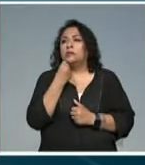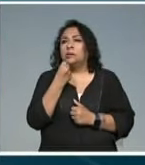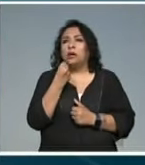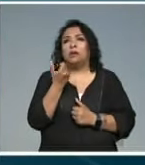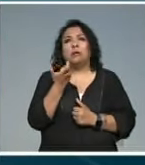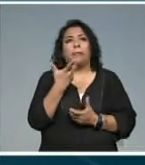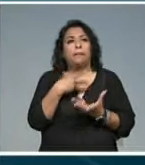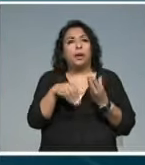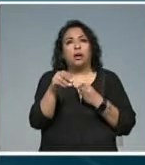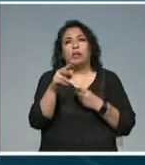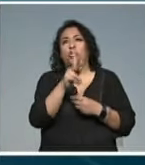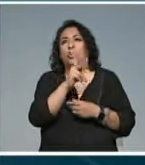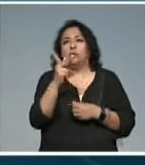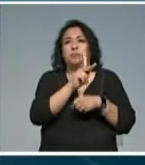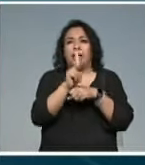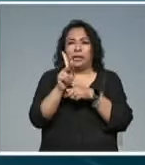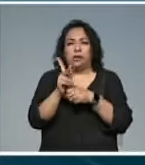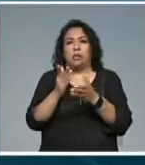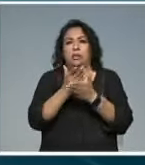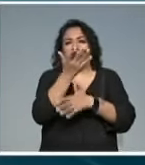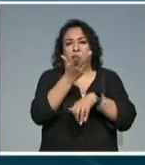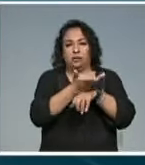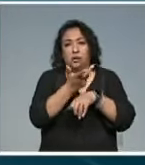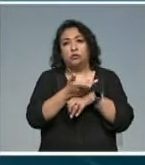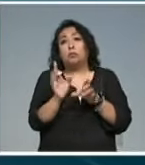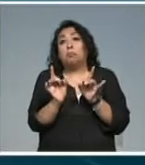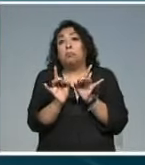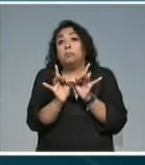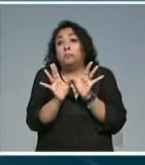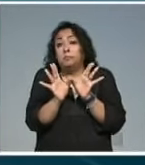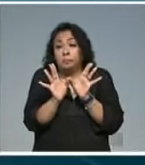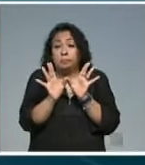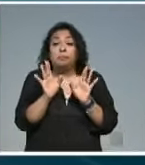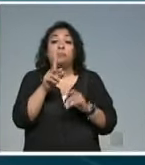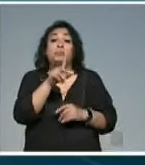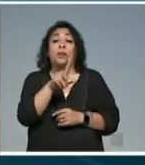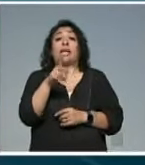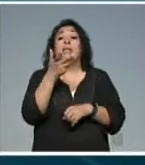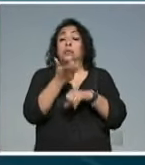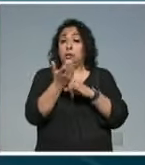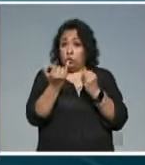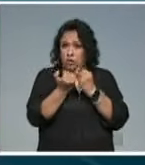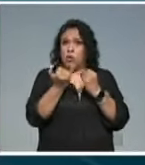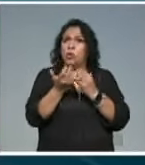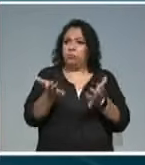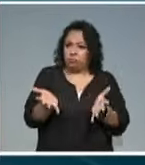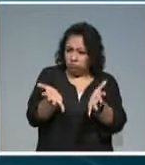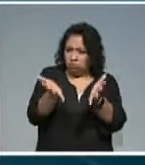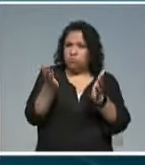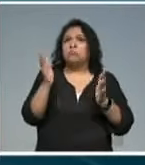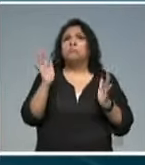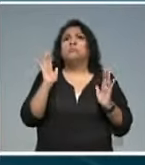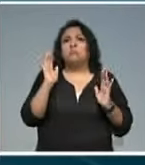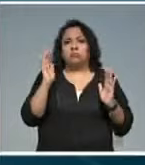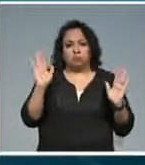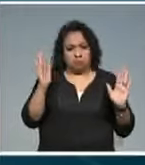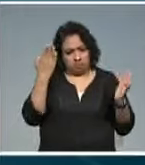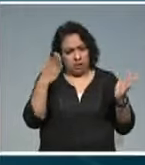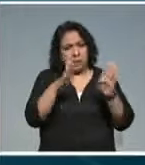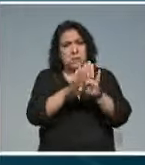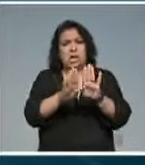comercio bilateral por esa entrada hacia Estados Unidos. En algún momento se imputó que Estados Unidos también estaba incentivando este tipo de